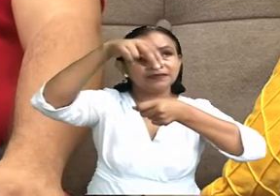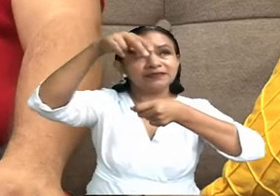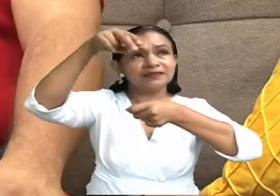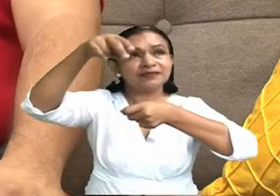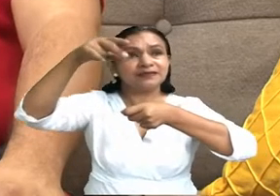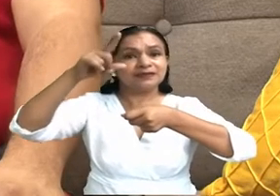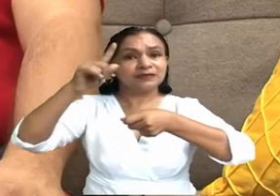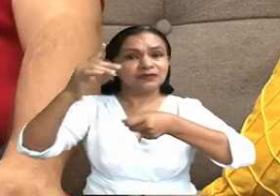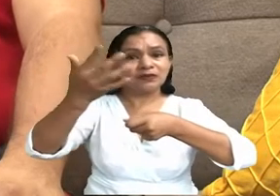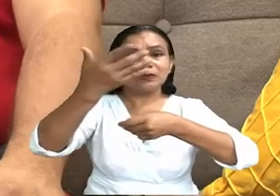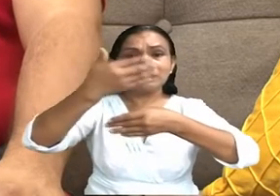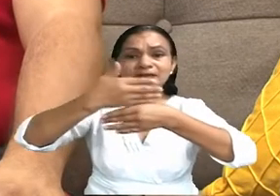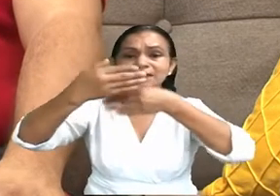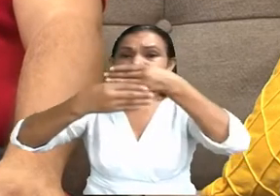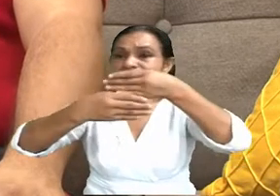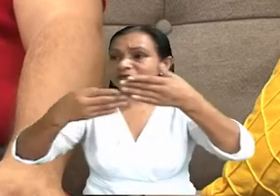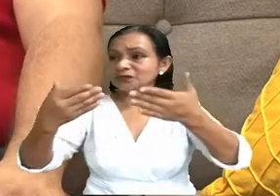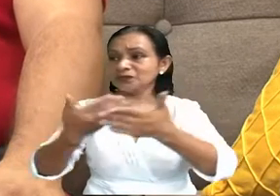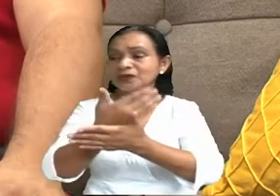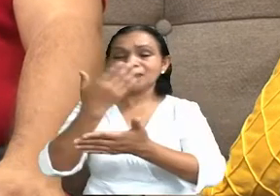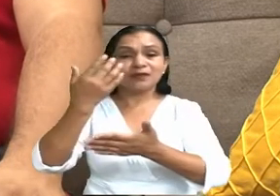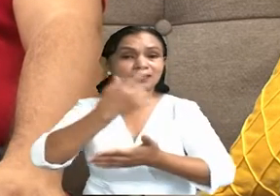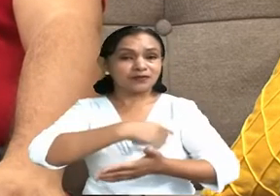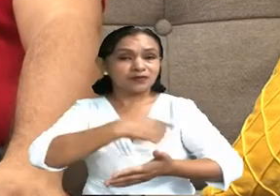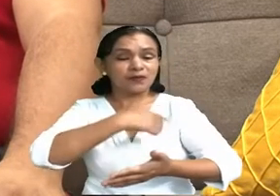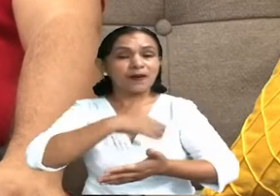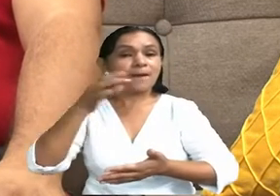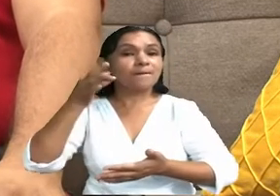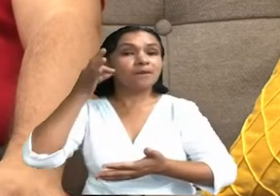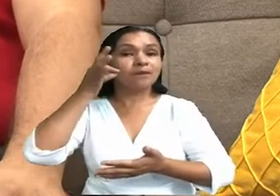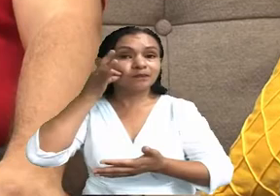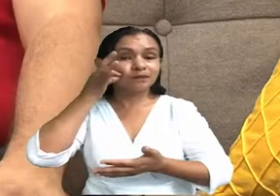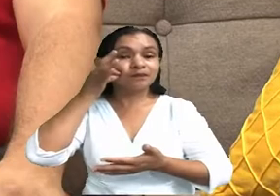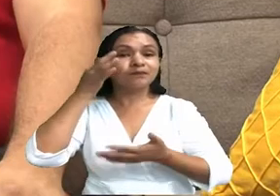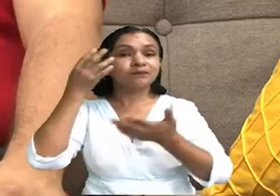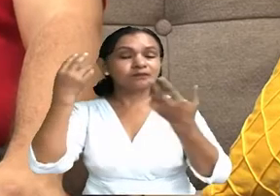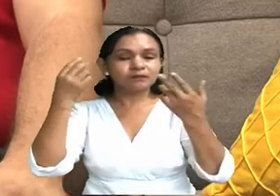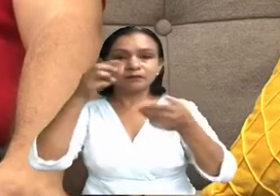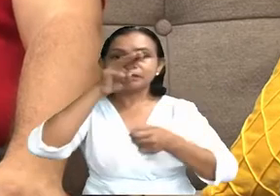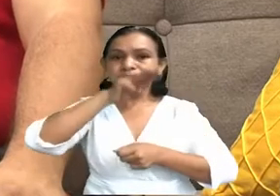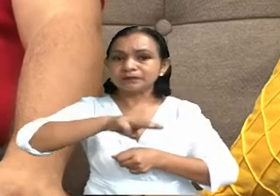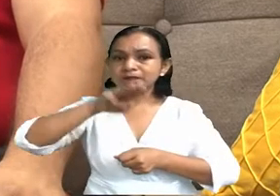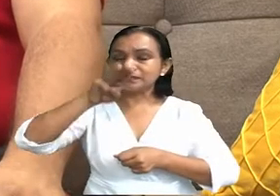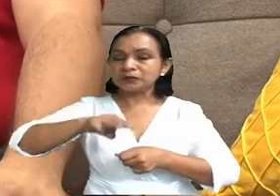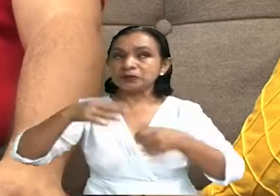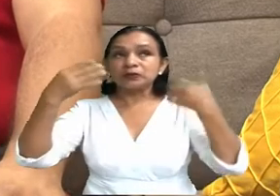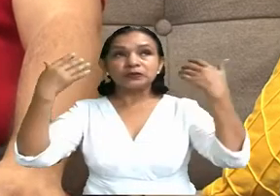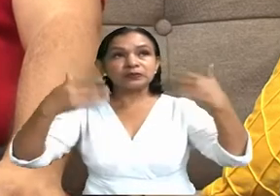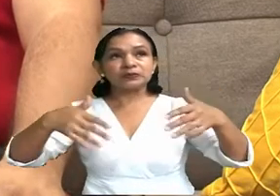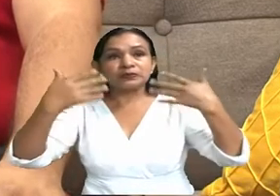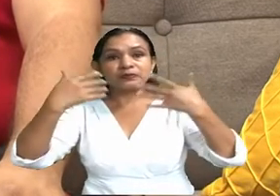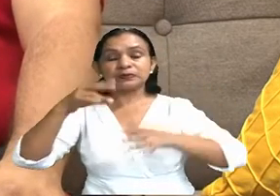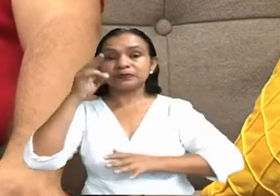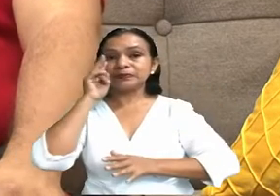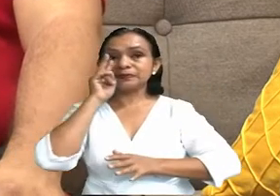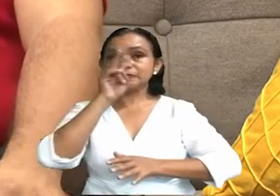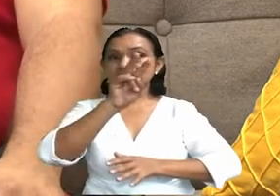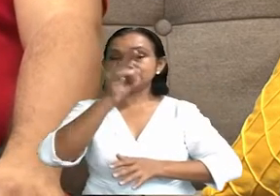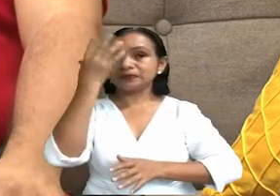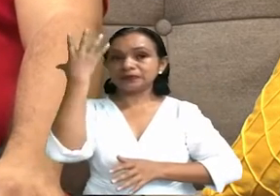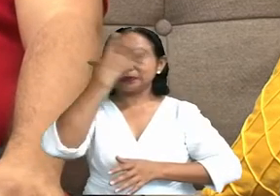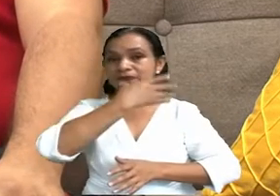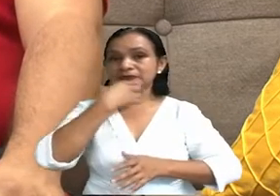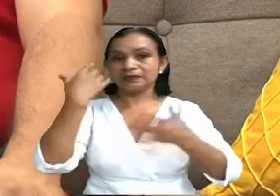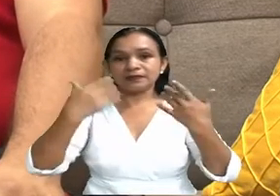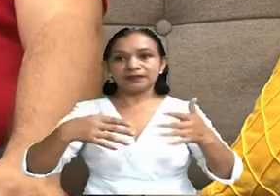la infraestructura de la escuela normal de Matagalpa? Es formidable aquello, es aquello que